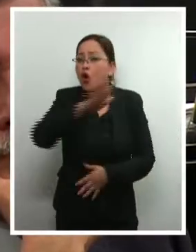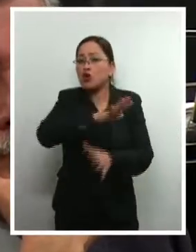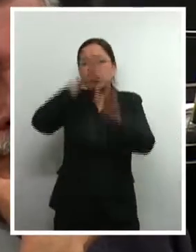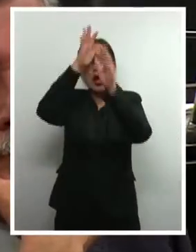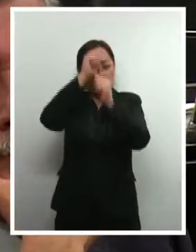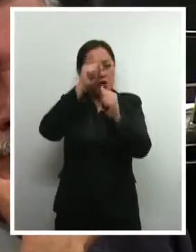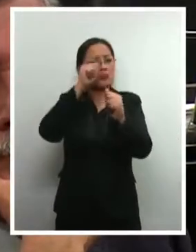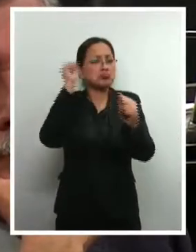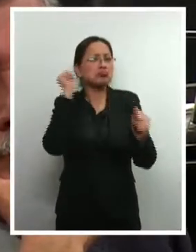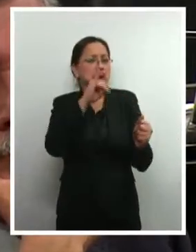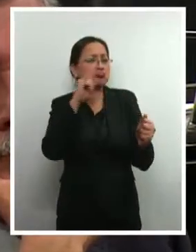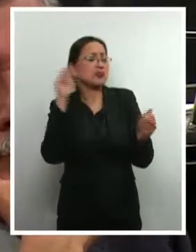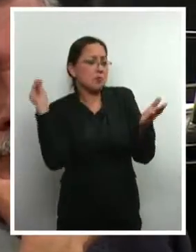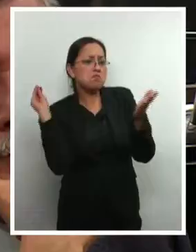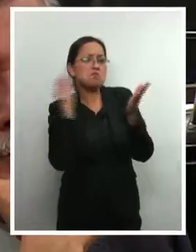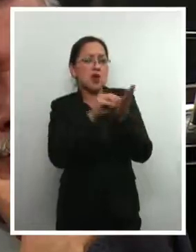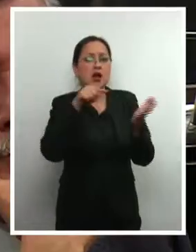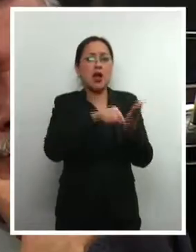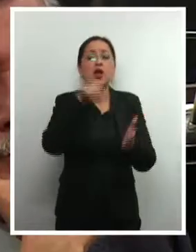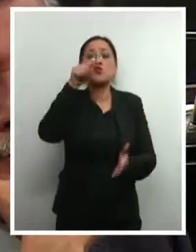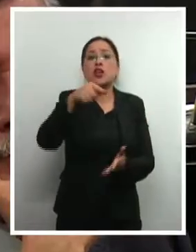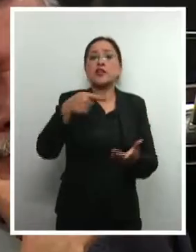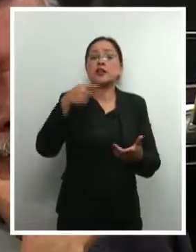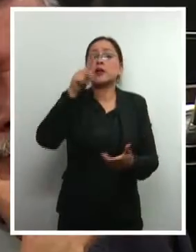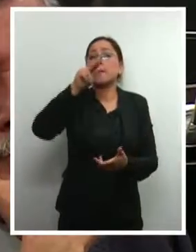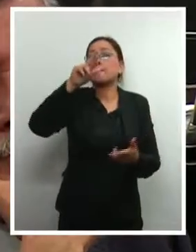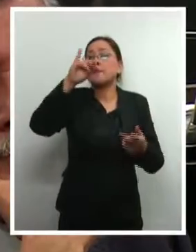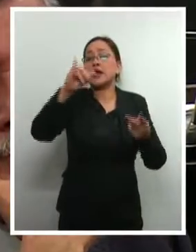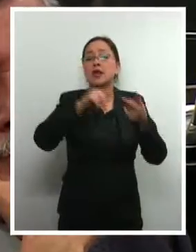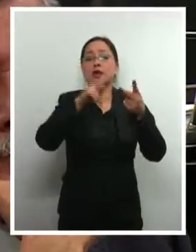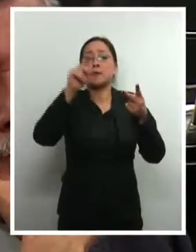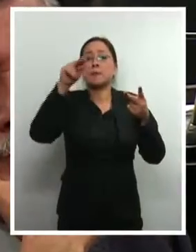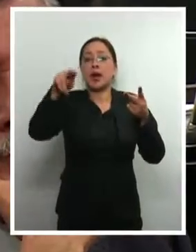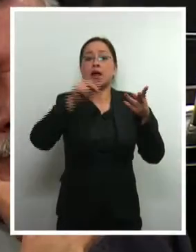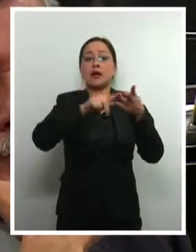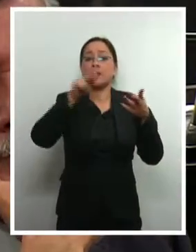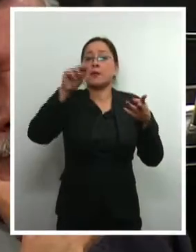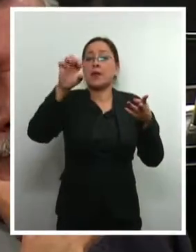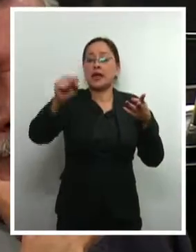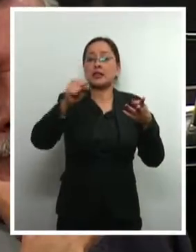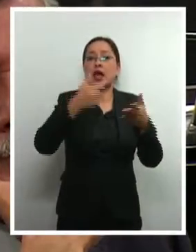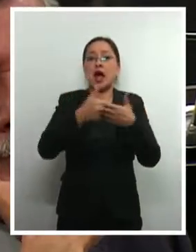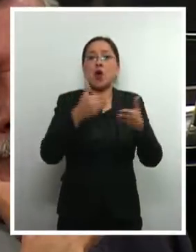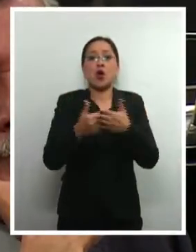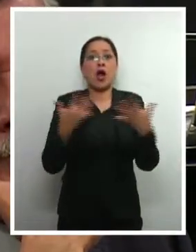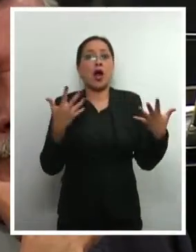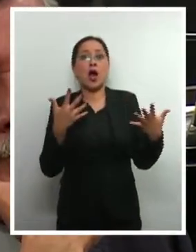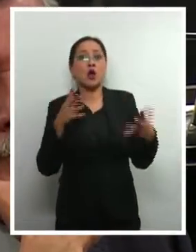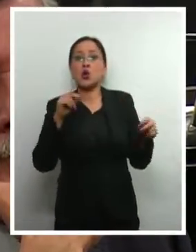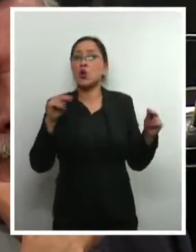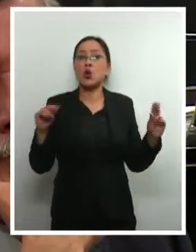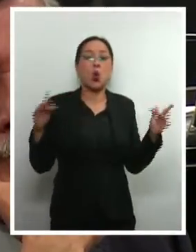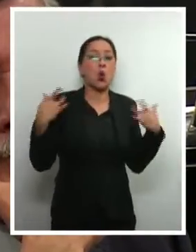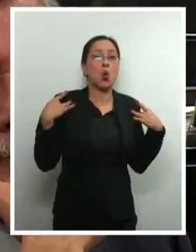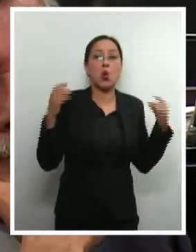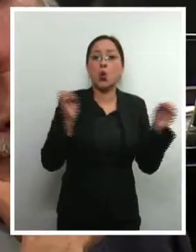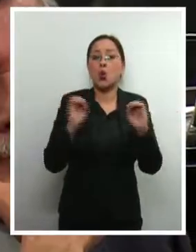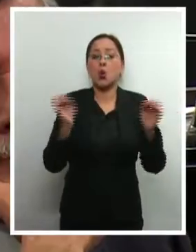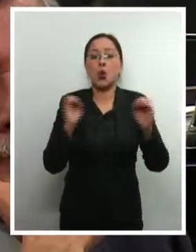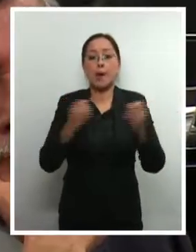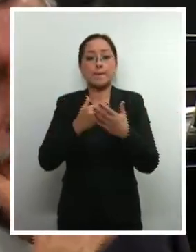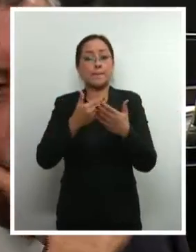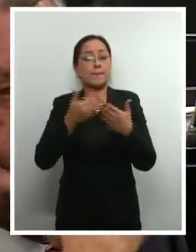Y ustedes, el PRI, el PAN y el PES, se hicieron para atrás y vienen aquí a plantear